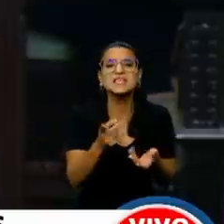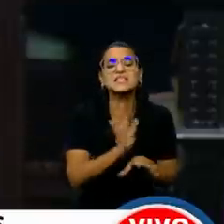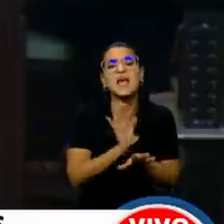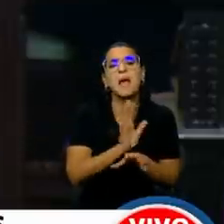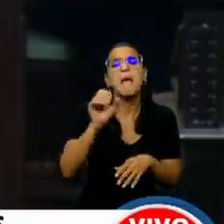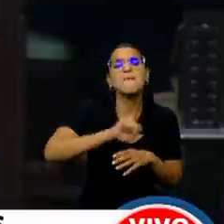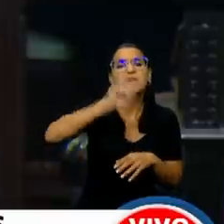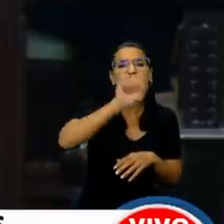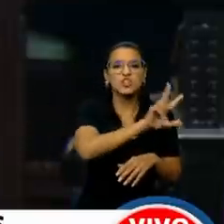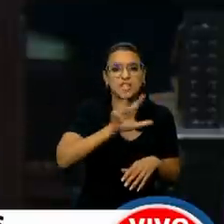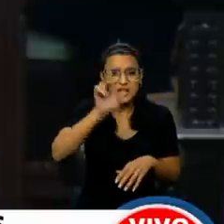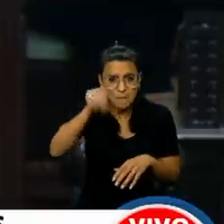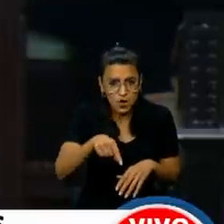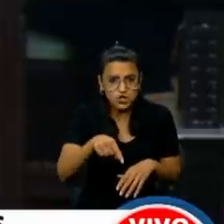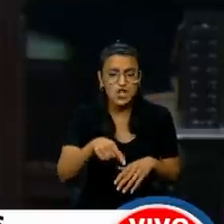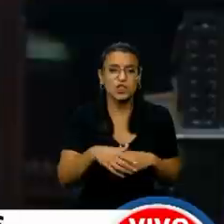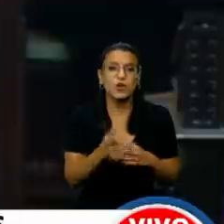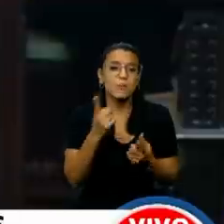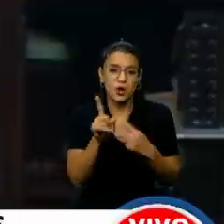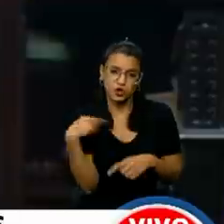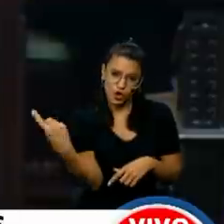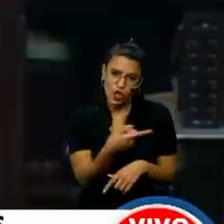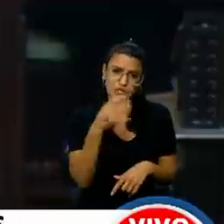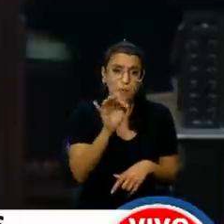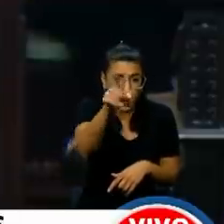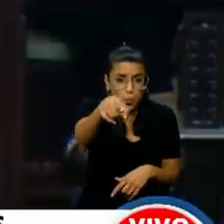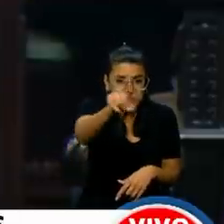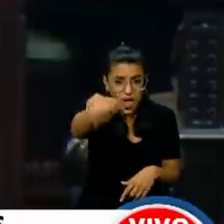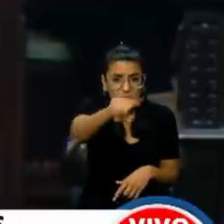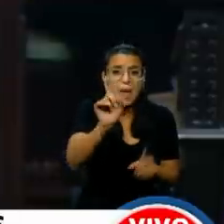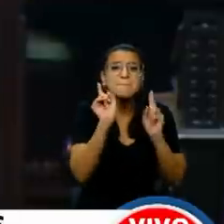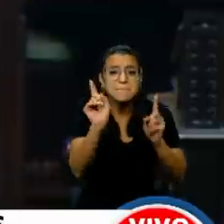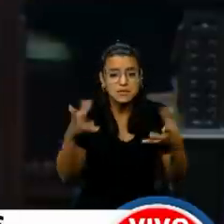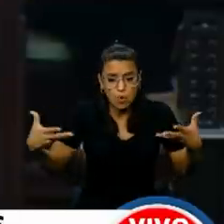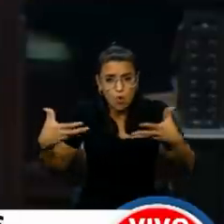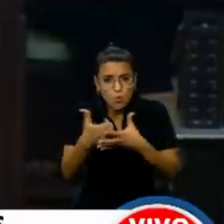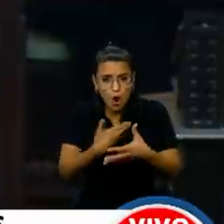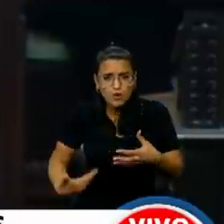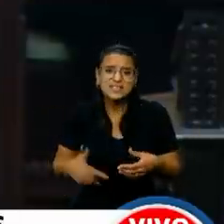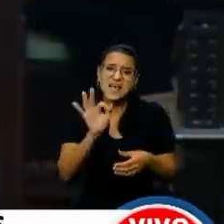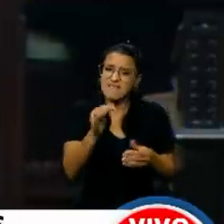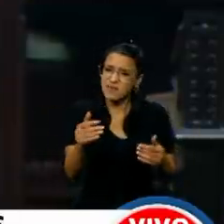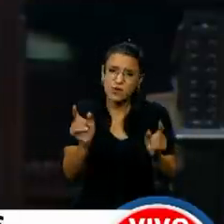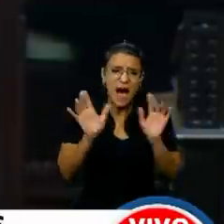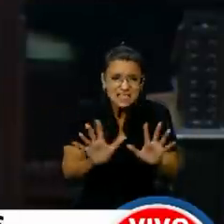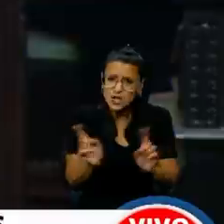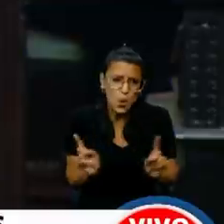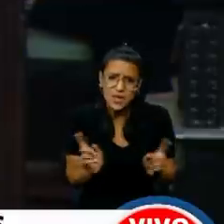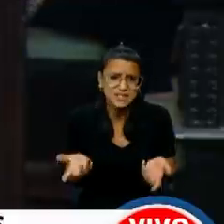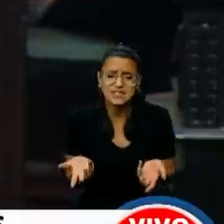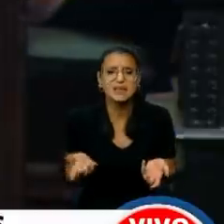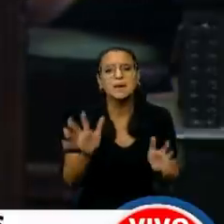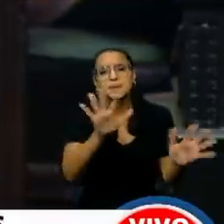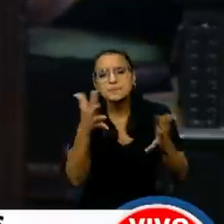inflación del 33 por ciento cuando todos sabemos ustedes los mismos oficialistas saben que esto no es así que va a ser